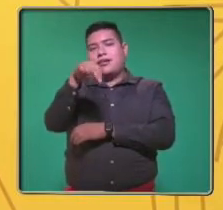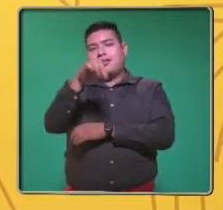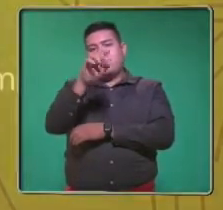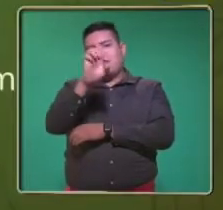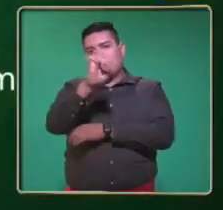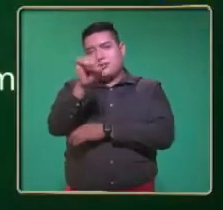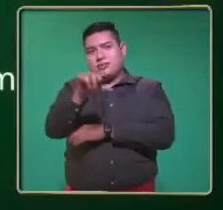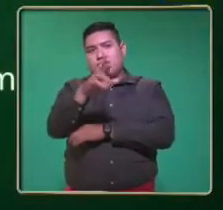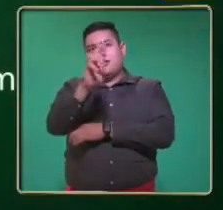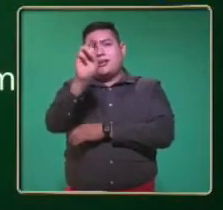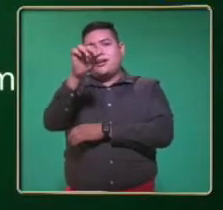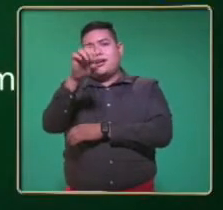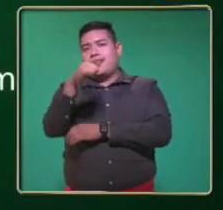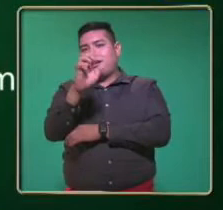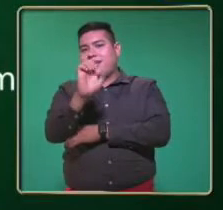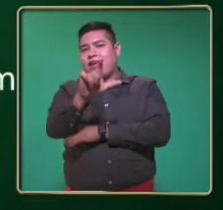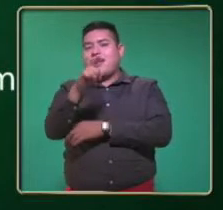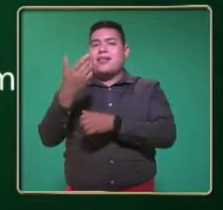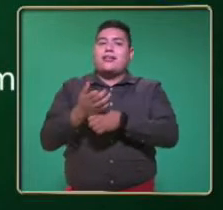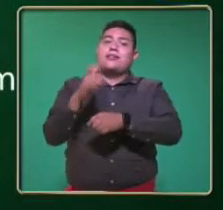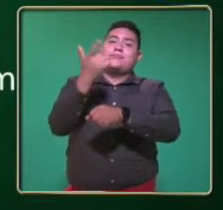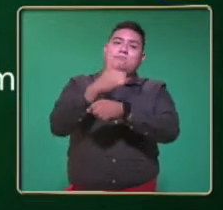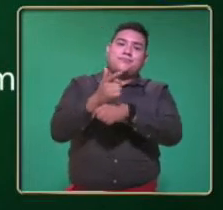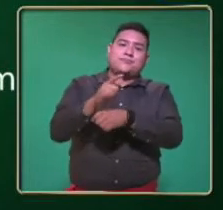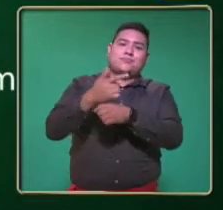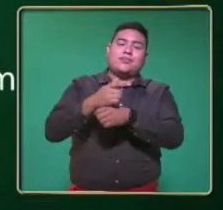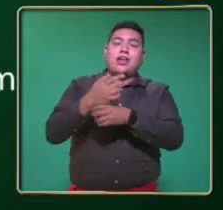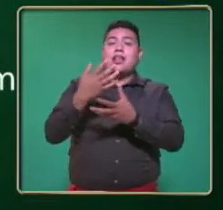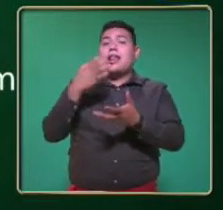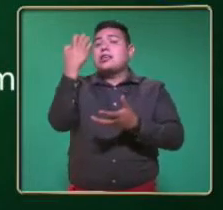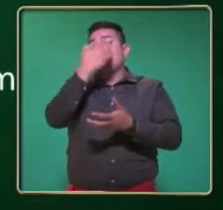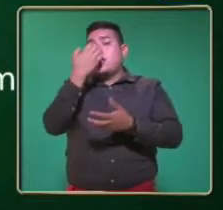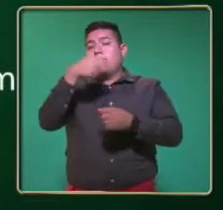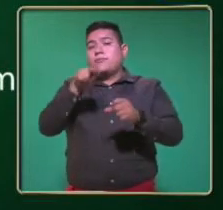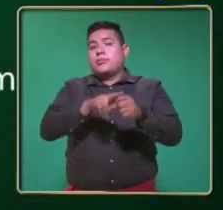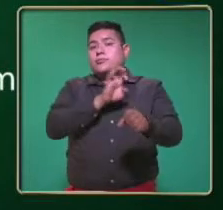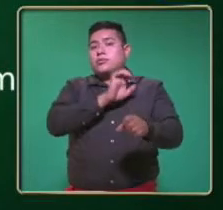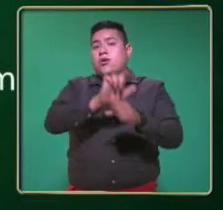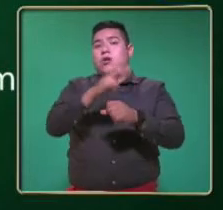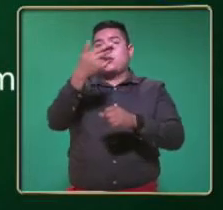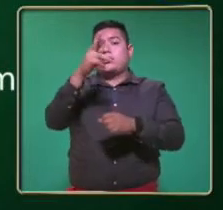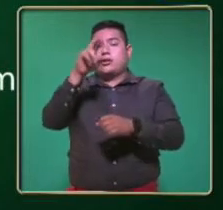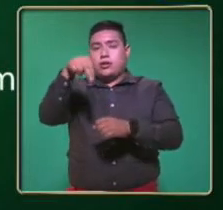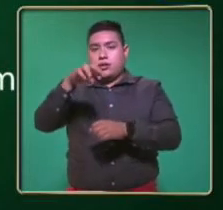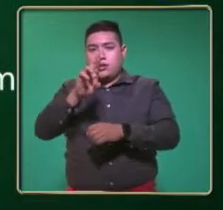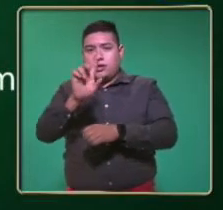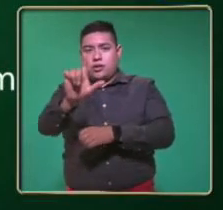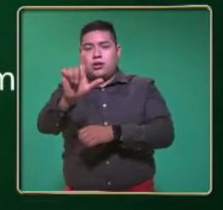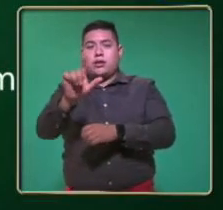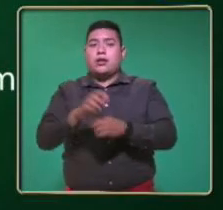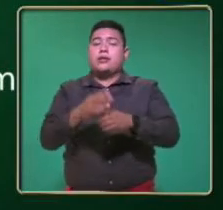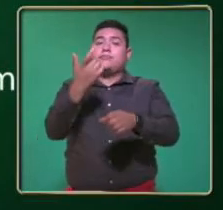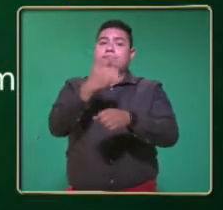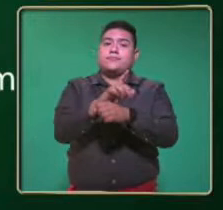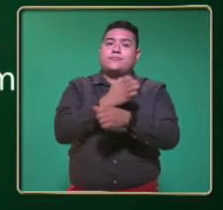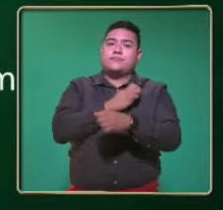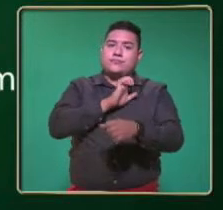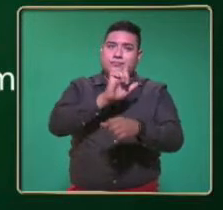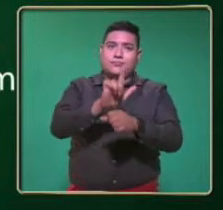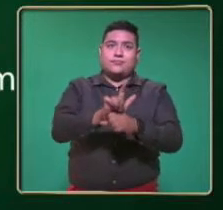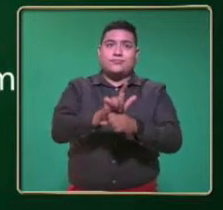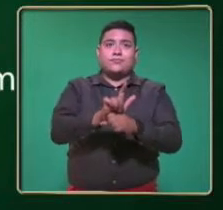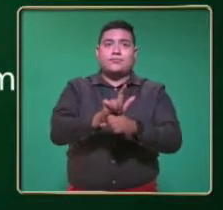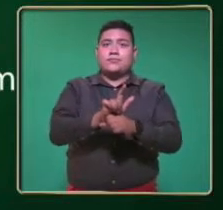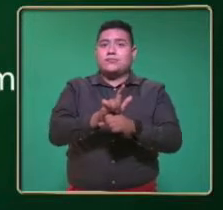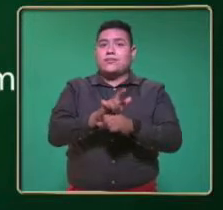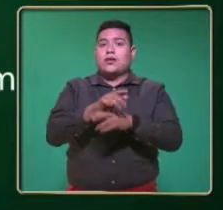la Escuela Normal de Especialización Humberto Ramos Lozano. Es licenciada en Educación Especial